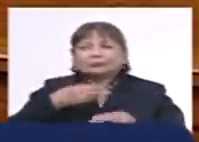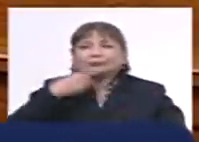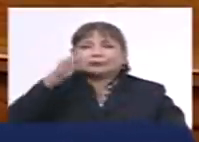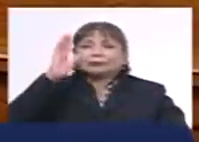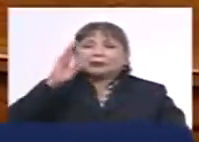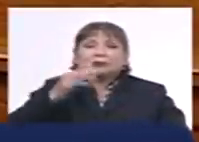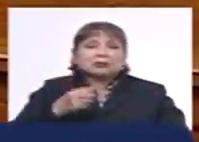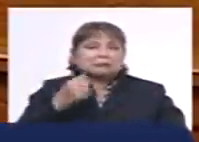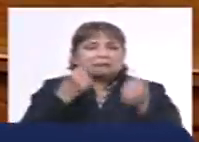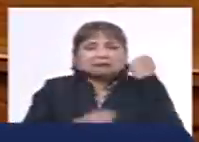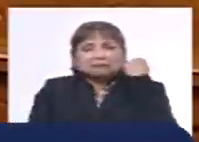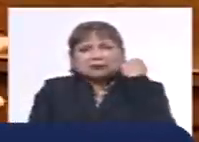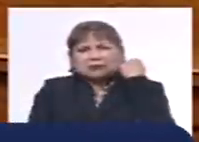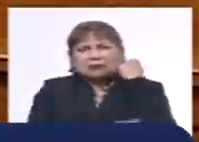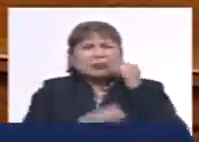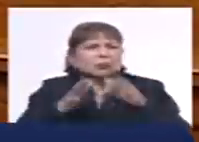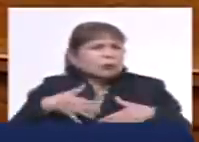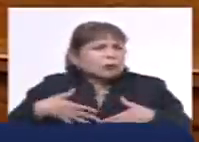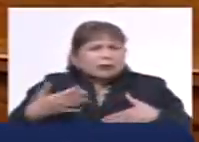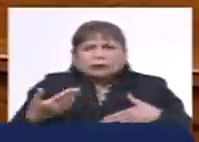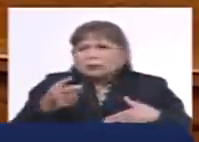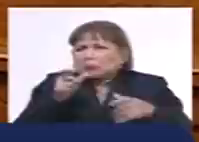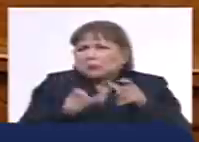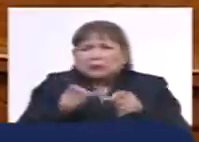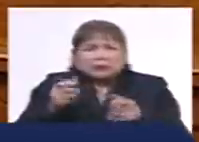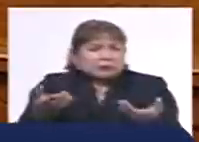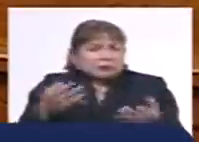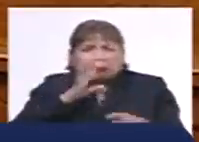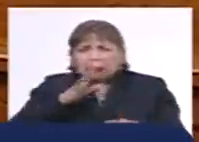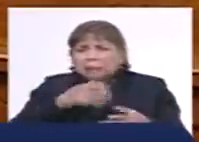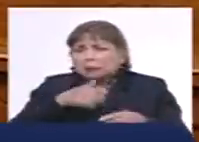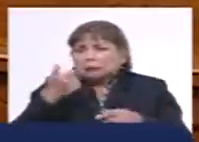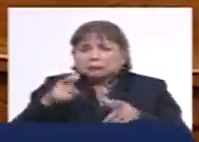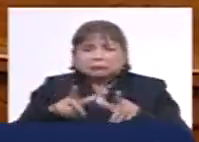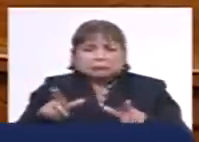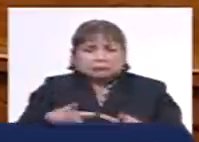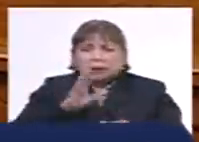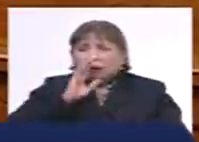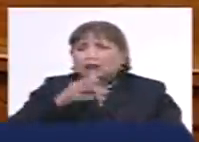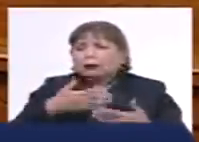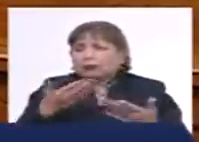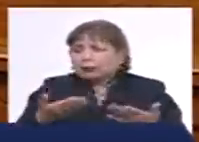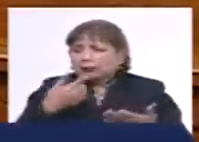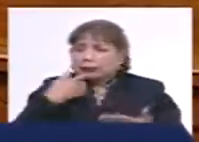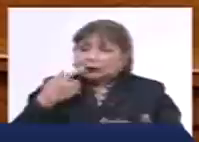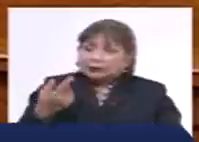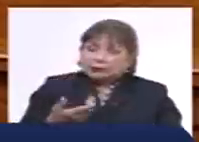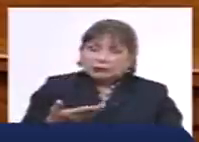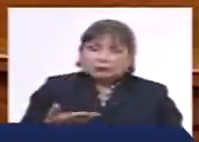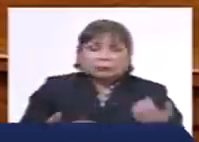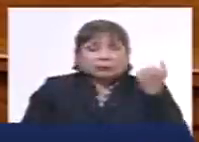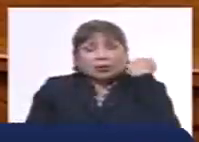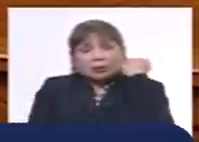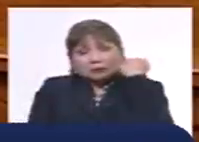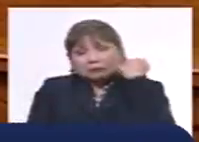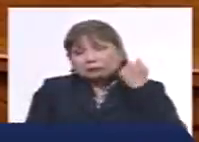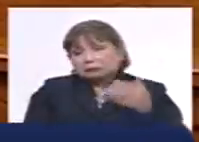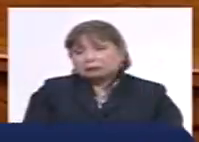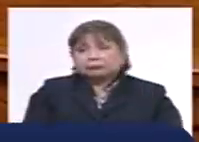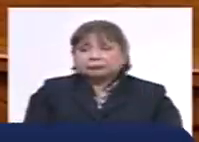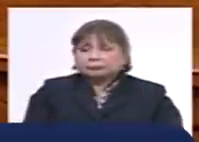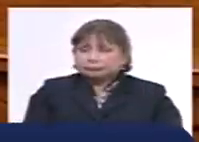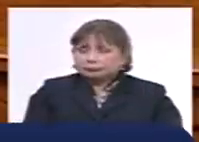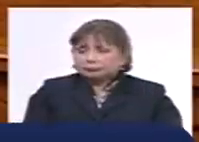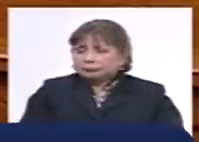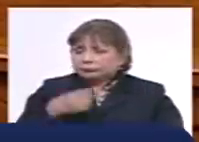un miserable. Es una expresión popular. En otros lugares dicen, debe ser un tacaño.